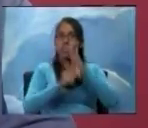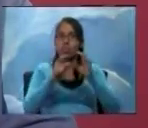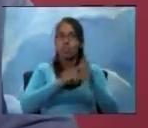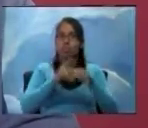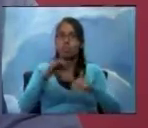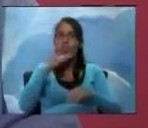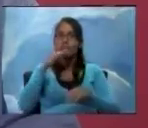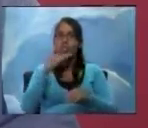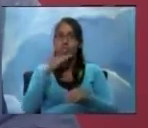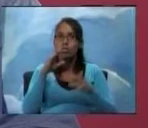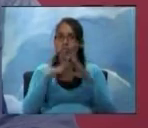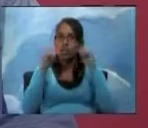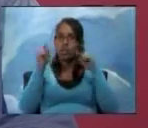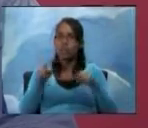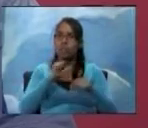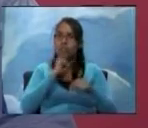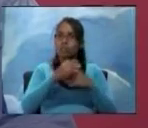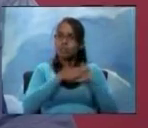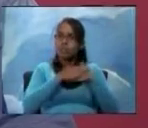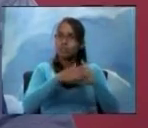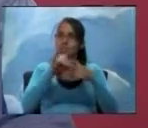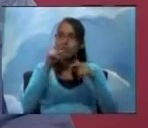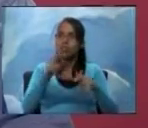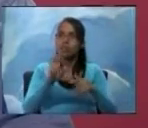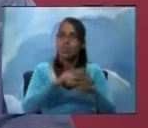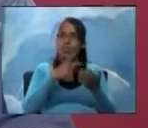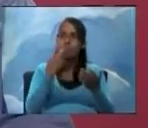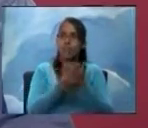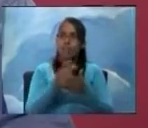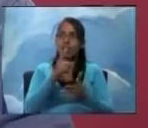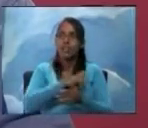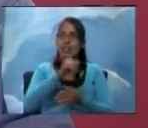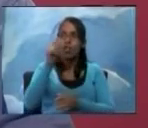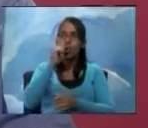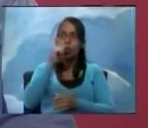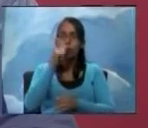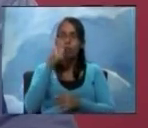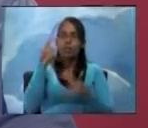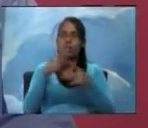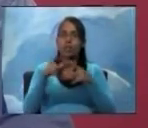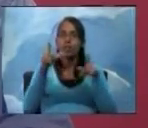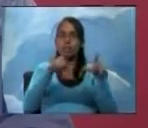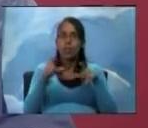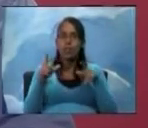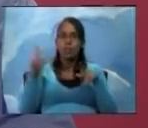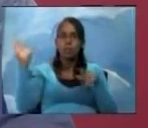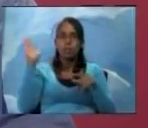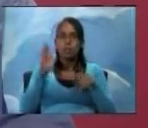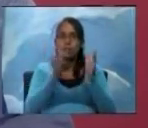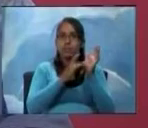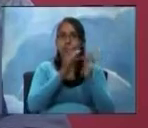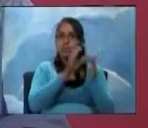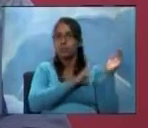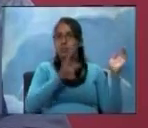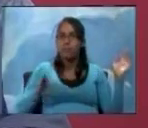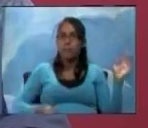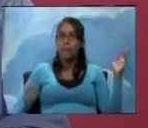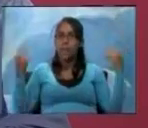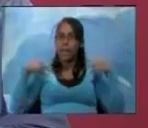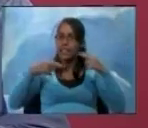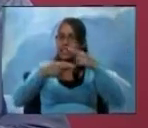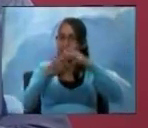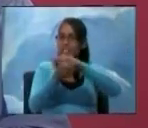todo esto, es producto de una caída del hombre en el Edén. Viene Jesús a restaurar